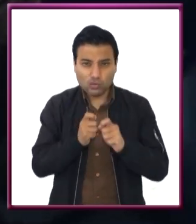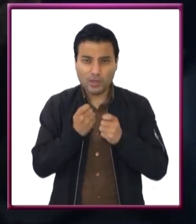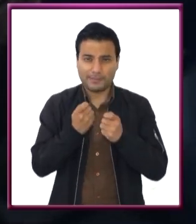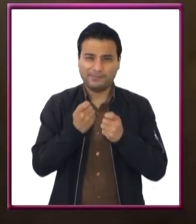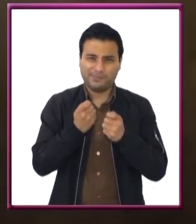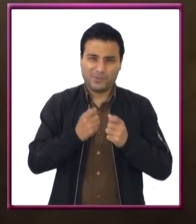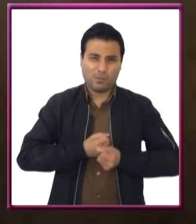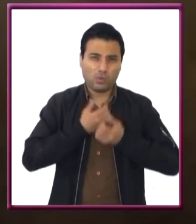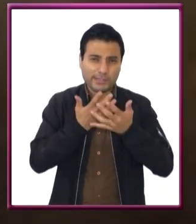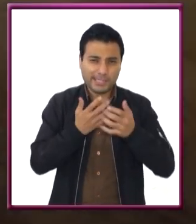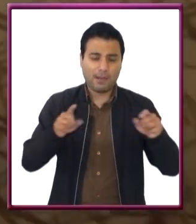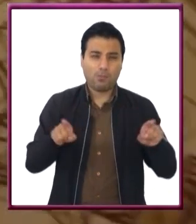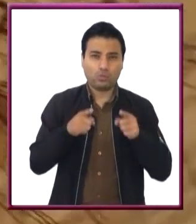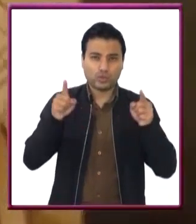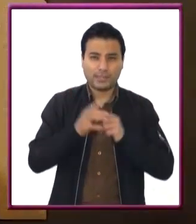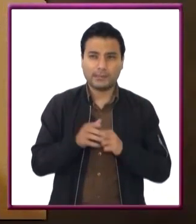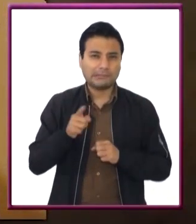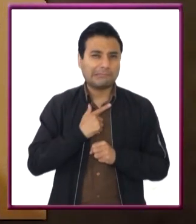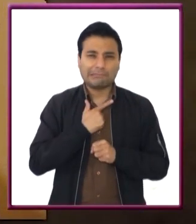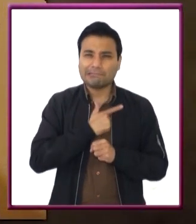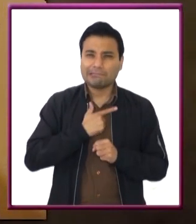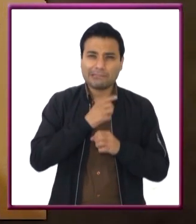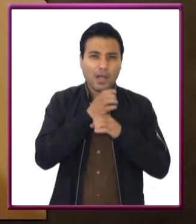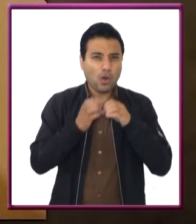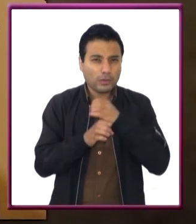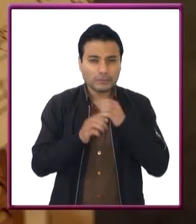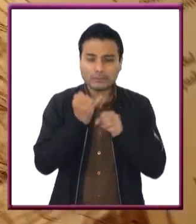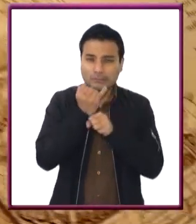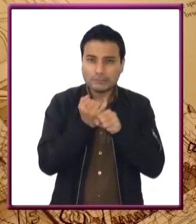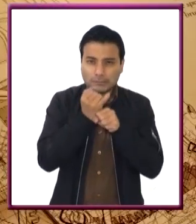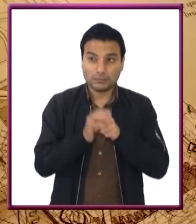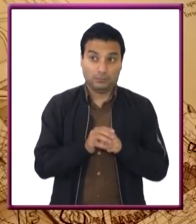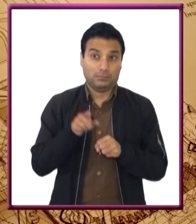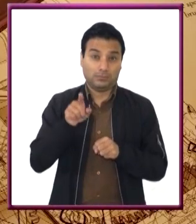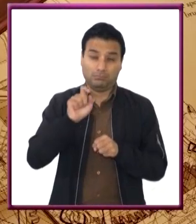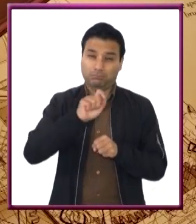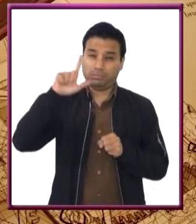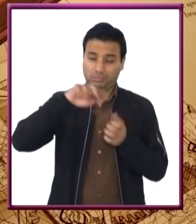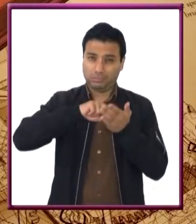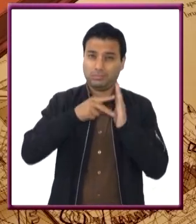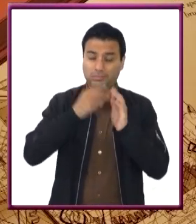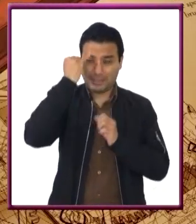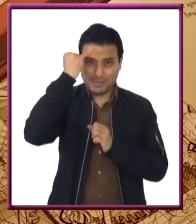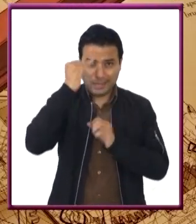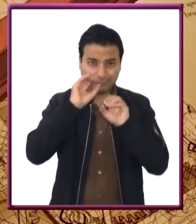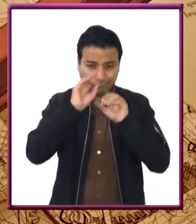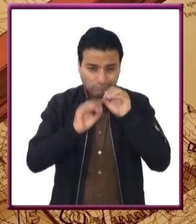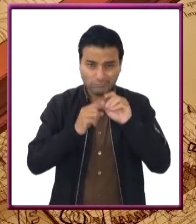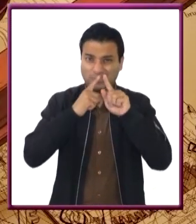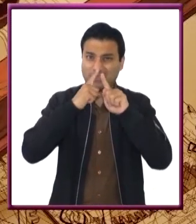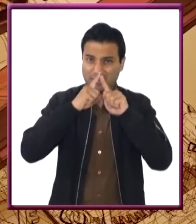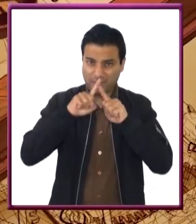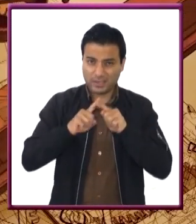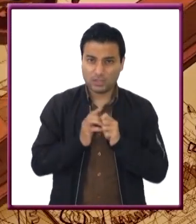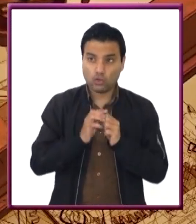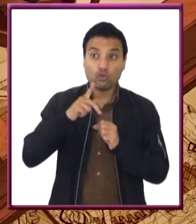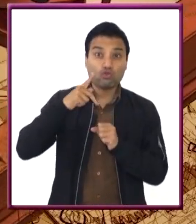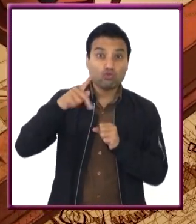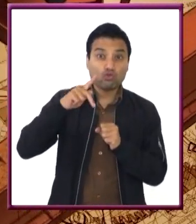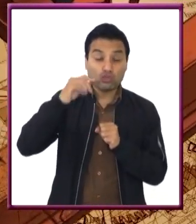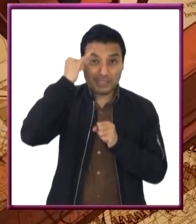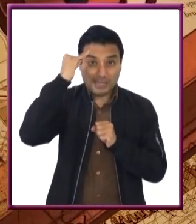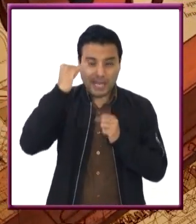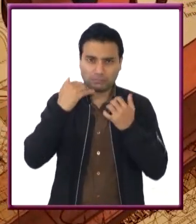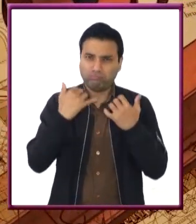música. Gracias a su insaciable curiosidad y talento, fue un ingeniero e inventor excepcional. Sus